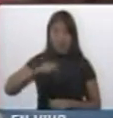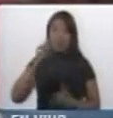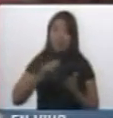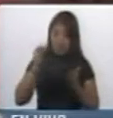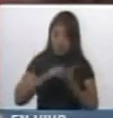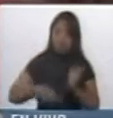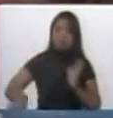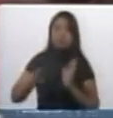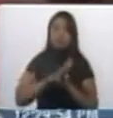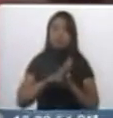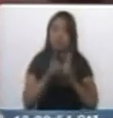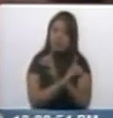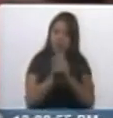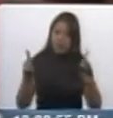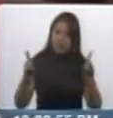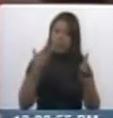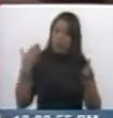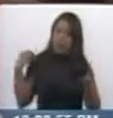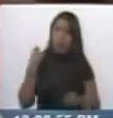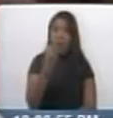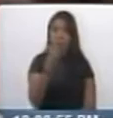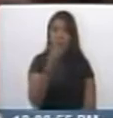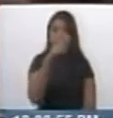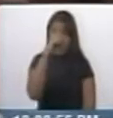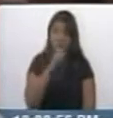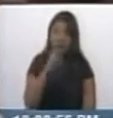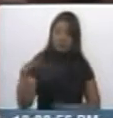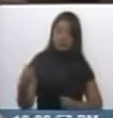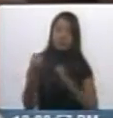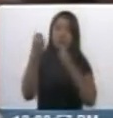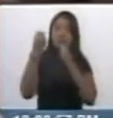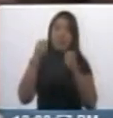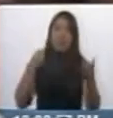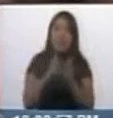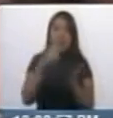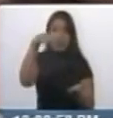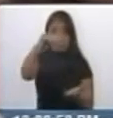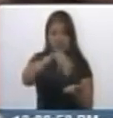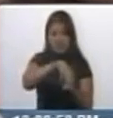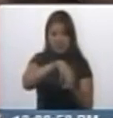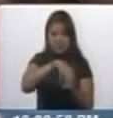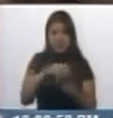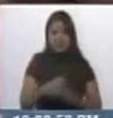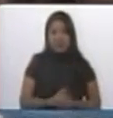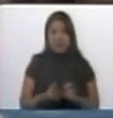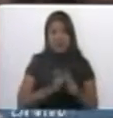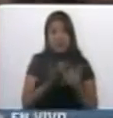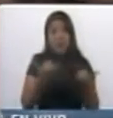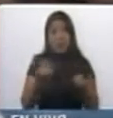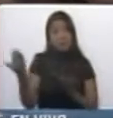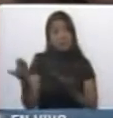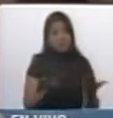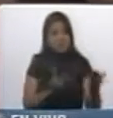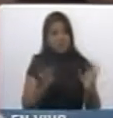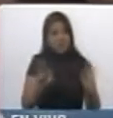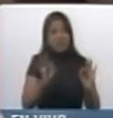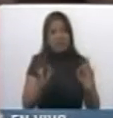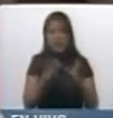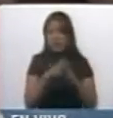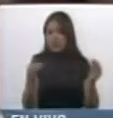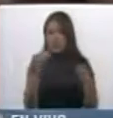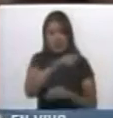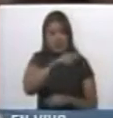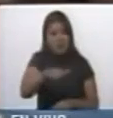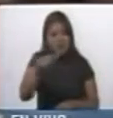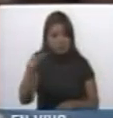una democracia que hace 11 años la recuperamos de un golpe de Estado. Y hoy estamos invitando sobre todo a todos los sucrenses a